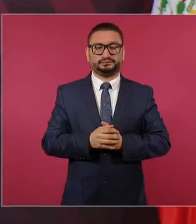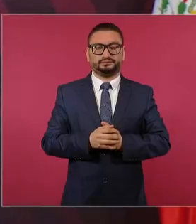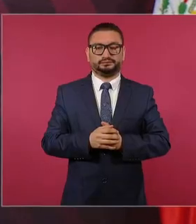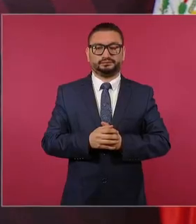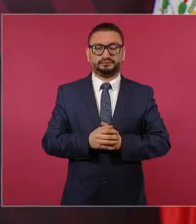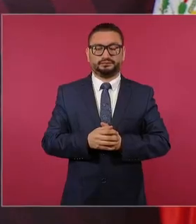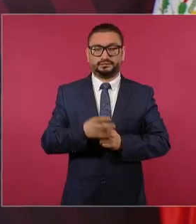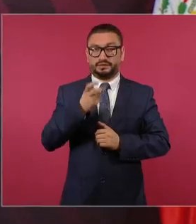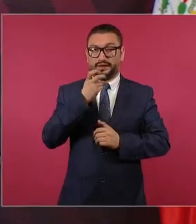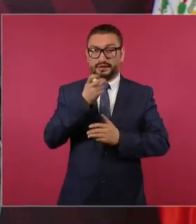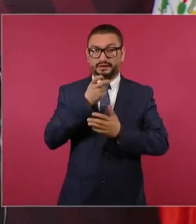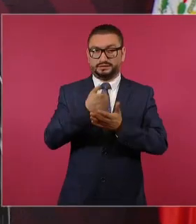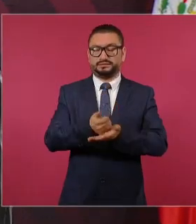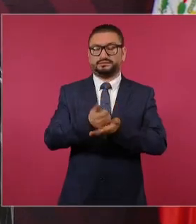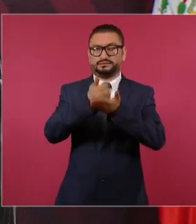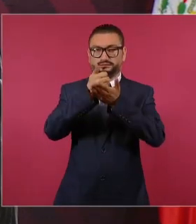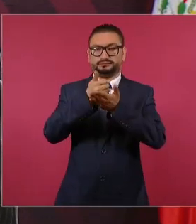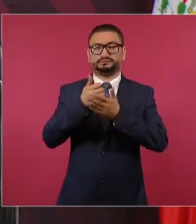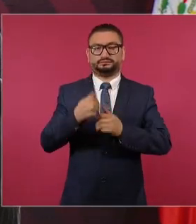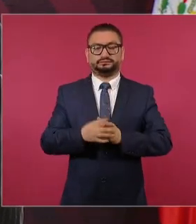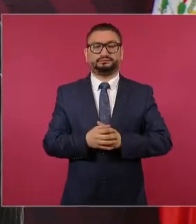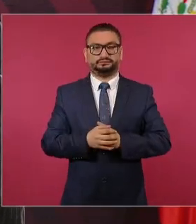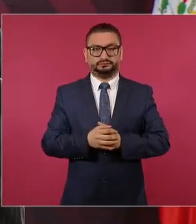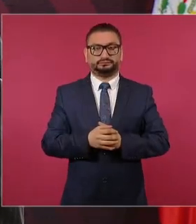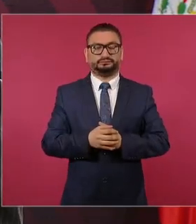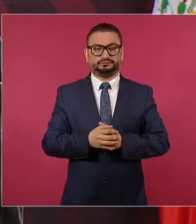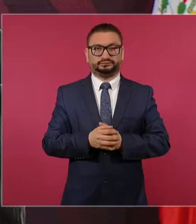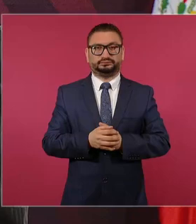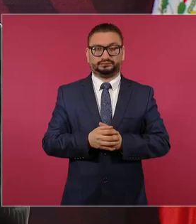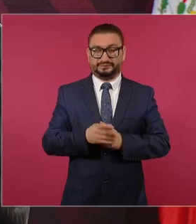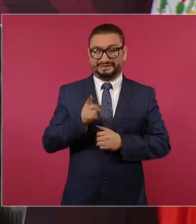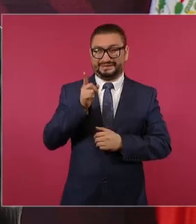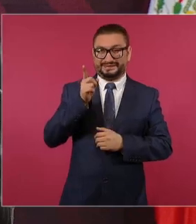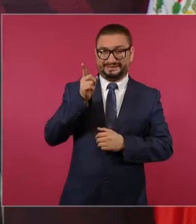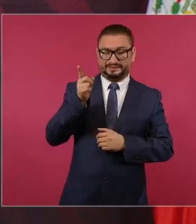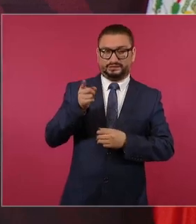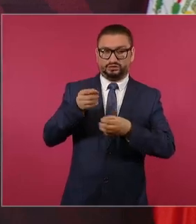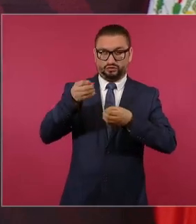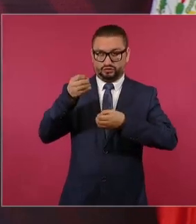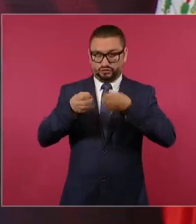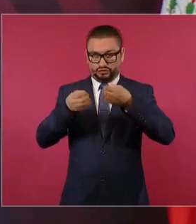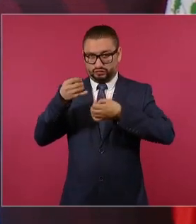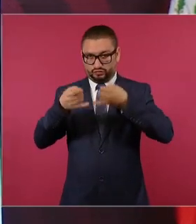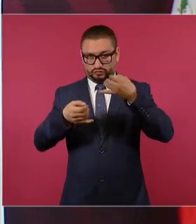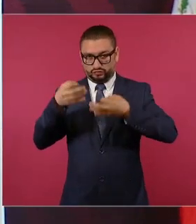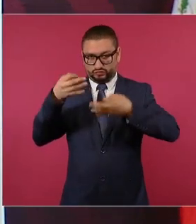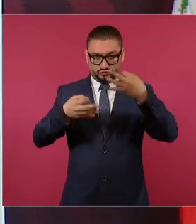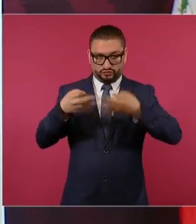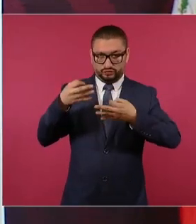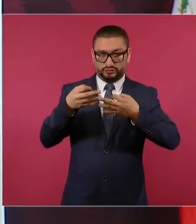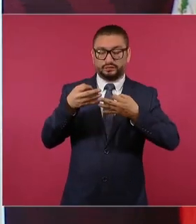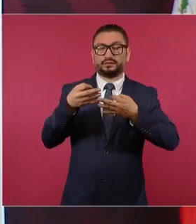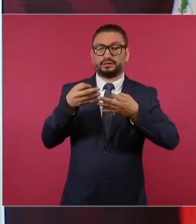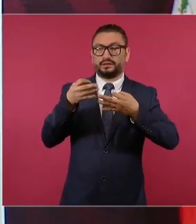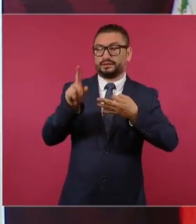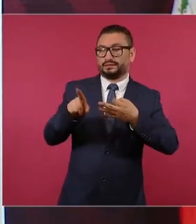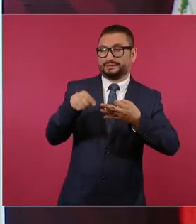Y eso va a ayudar. Y ese órgano también de vigilancia,